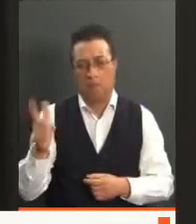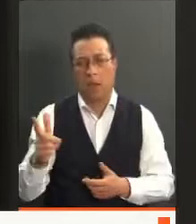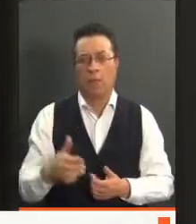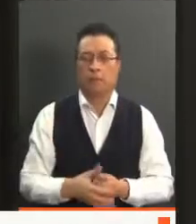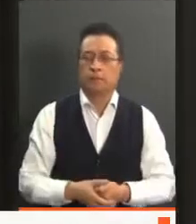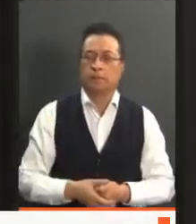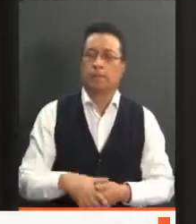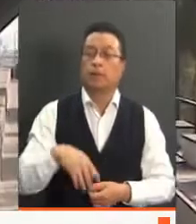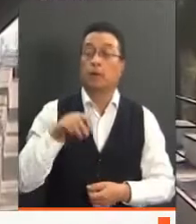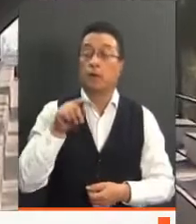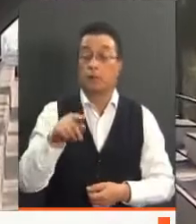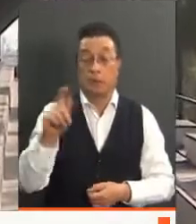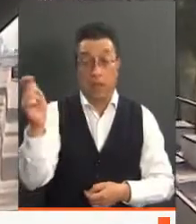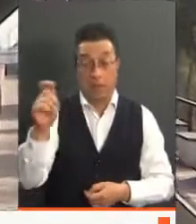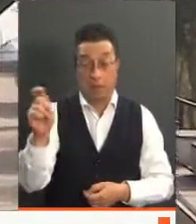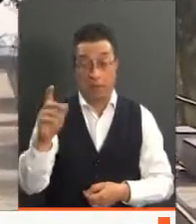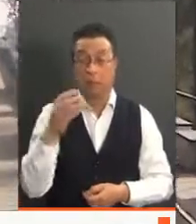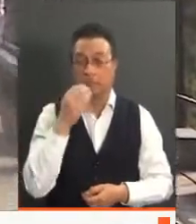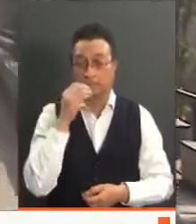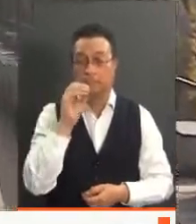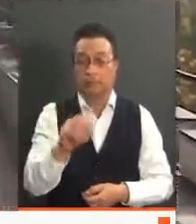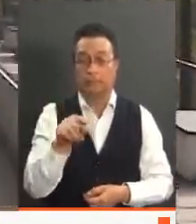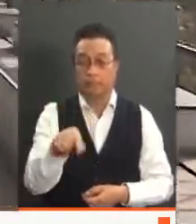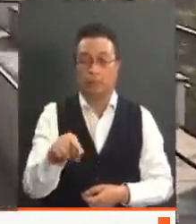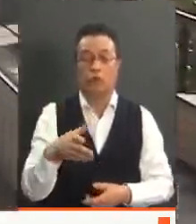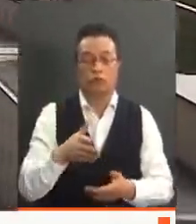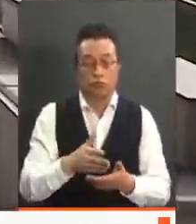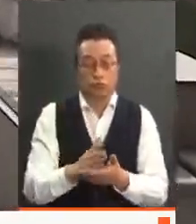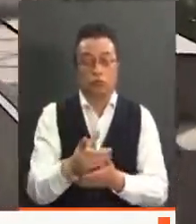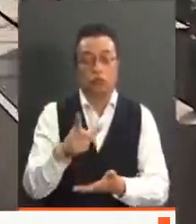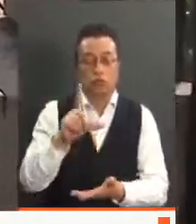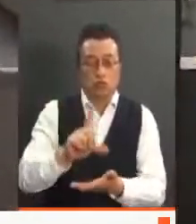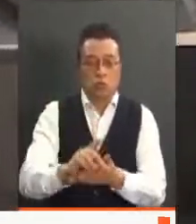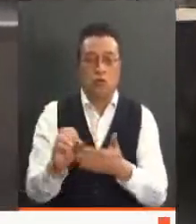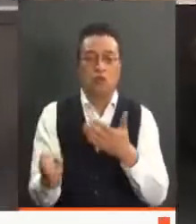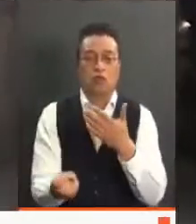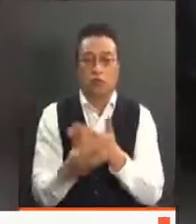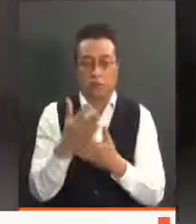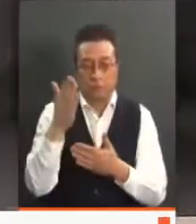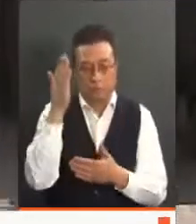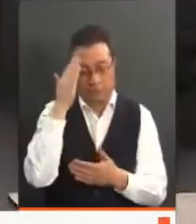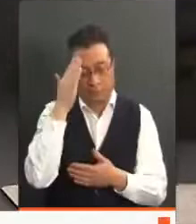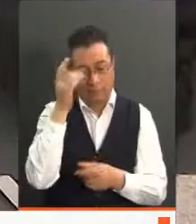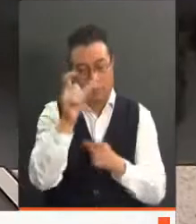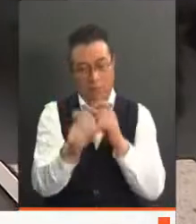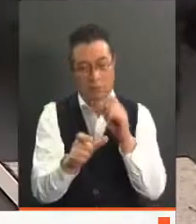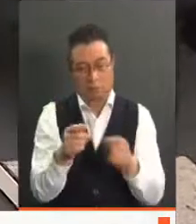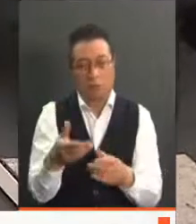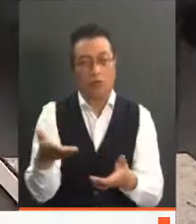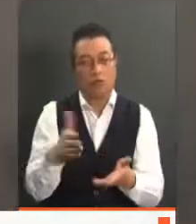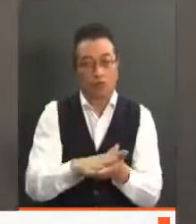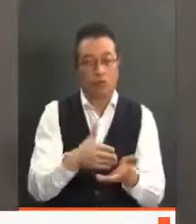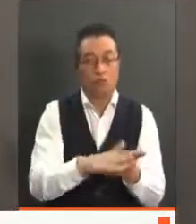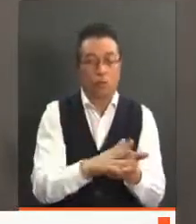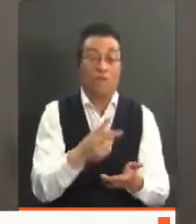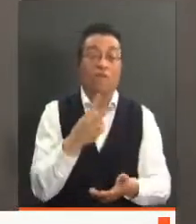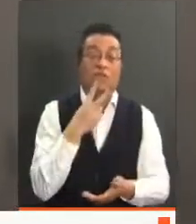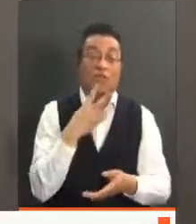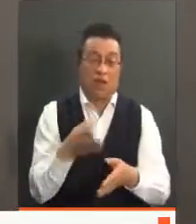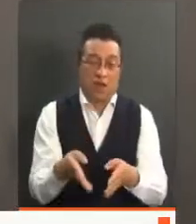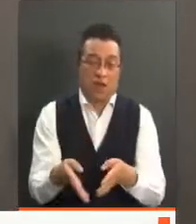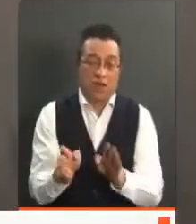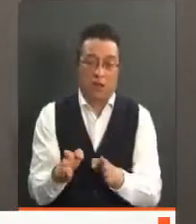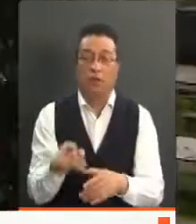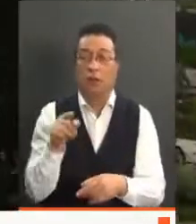Las campanadas indican que aquí nace un nuevo espacio para recordar a las personas que han muerto viviendo en la calle. Estamos en